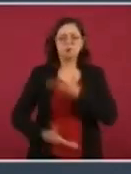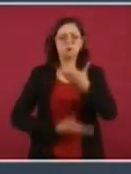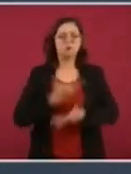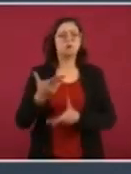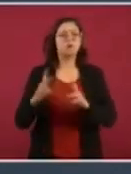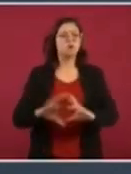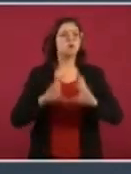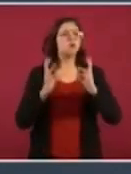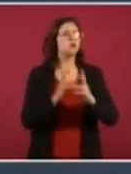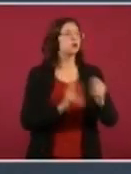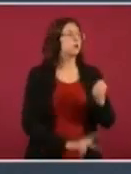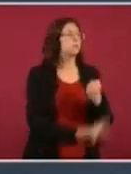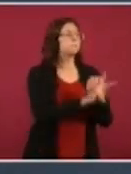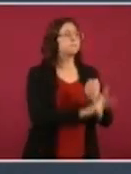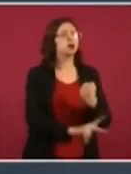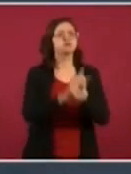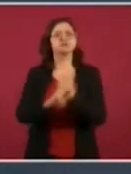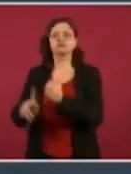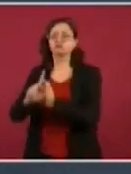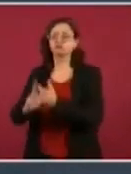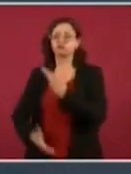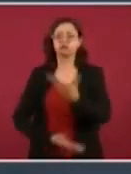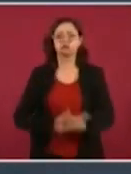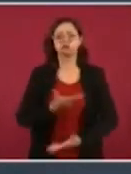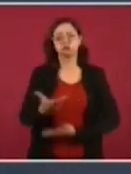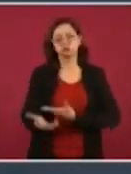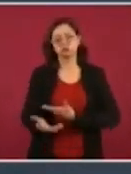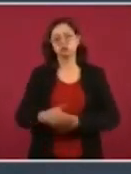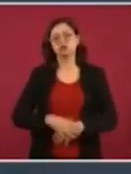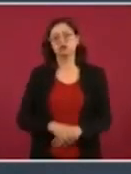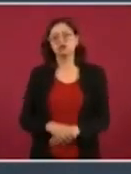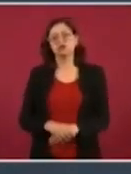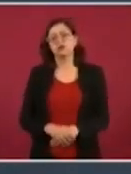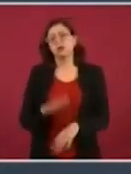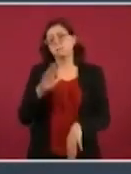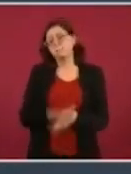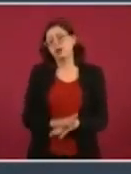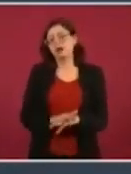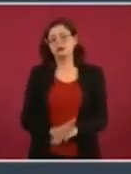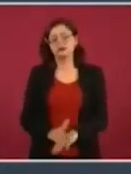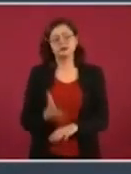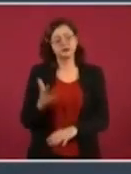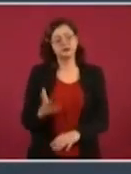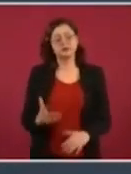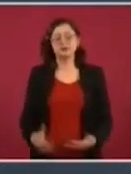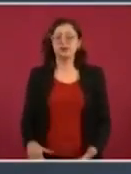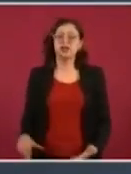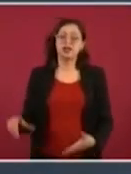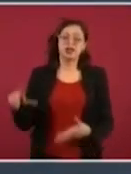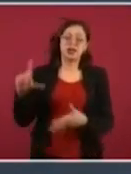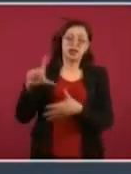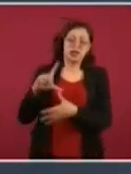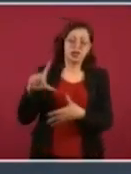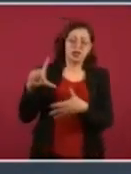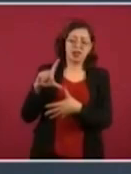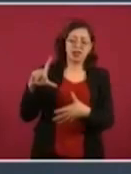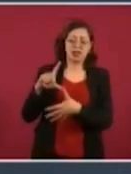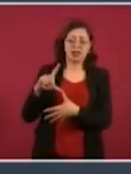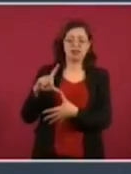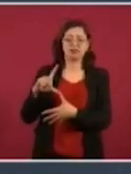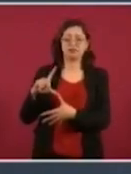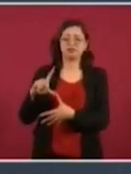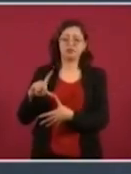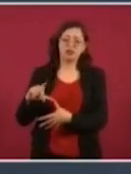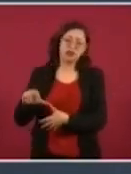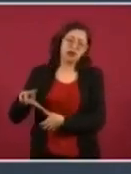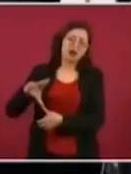las naciones del mundo y particularmente a los países hermanos de América Latina